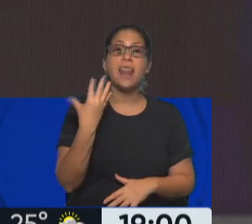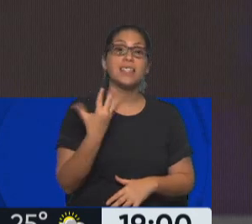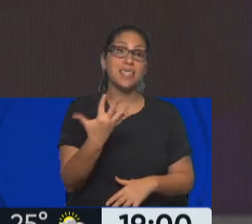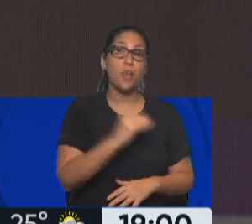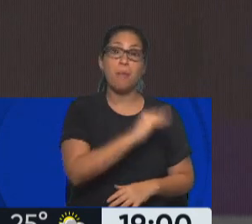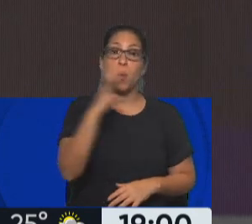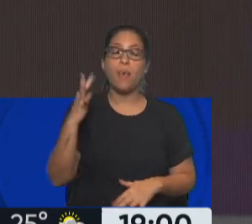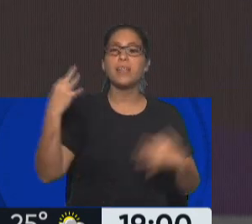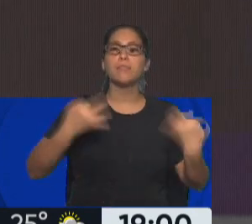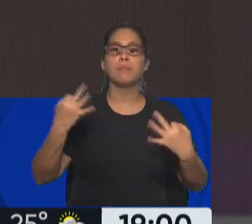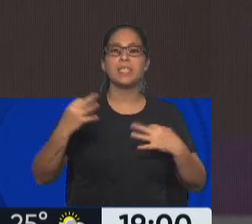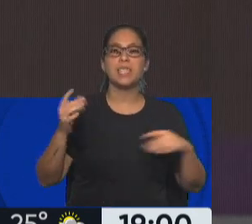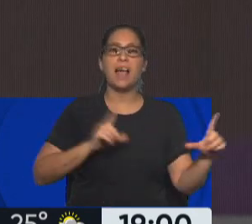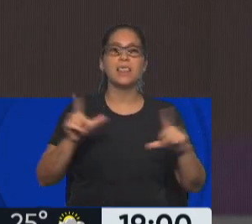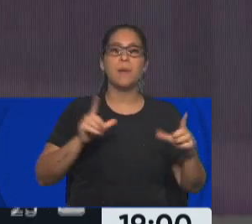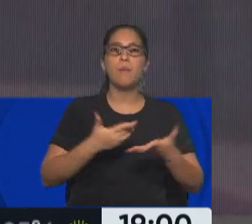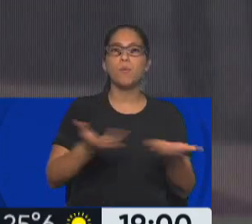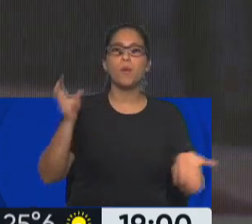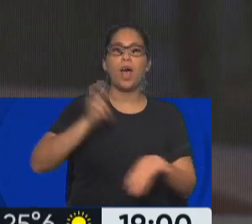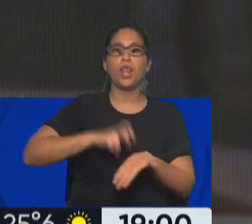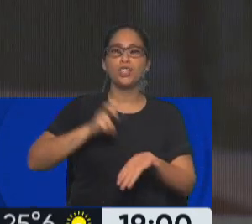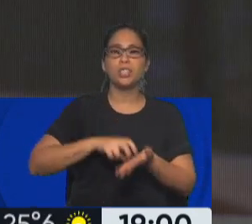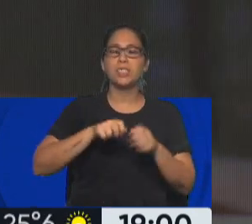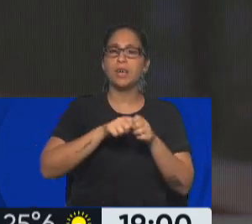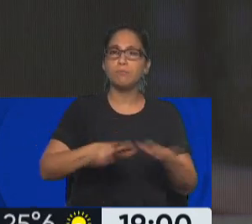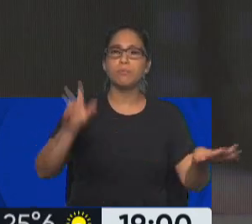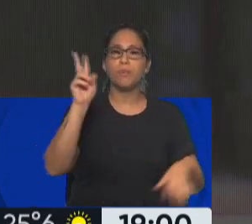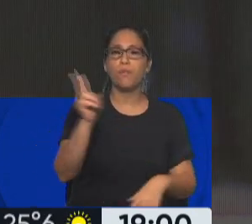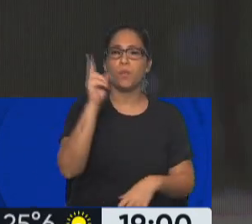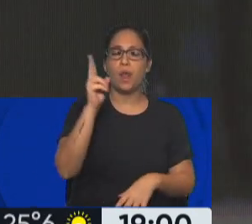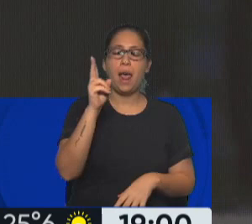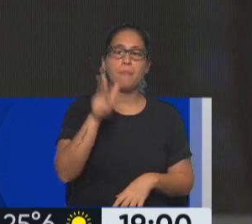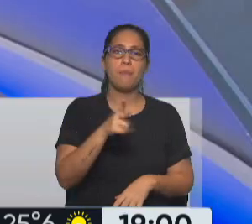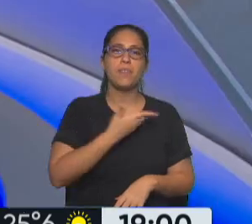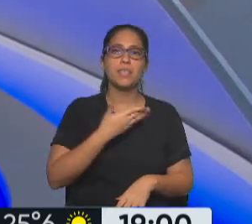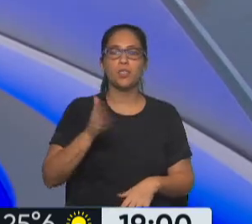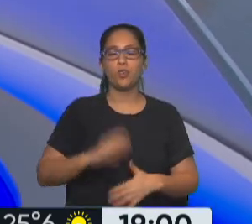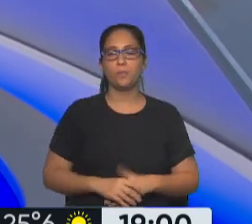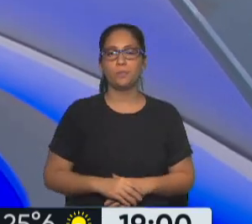mañana, edición especial en la televisión pública, el funeral del Papa Francisco. Que la pase bien.